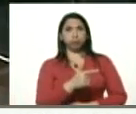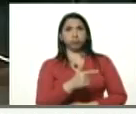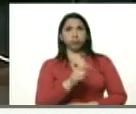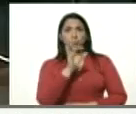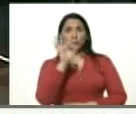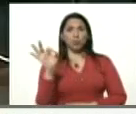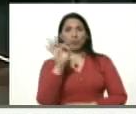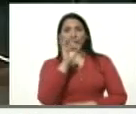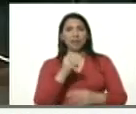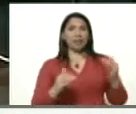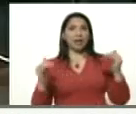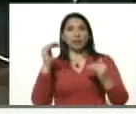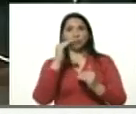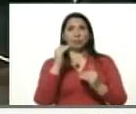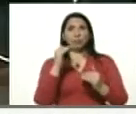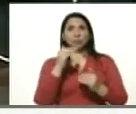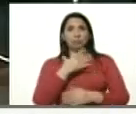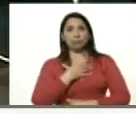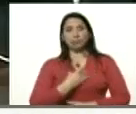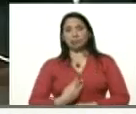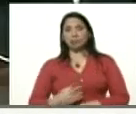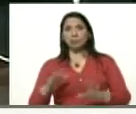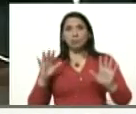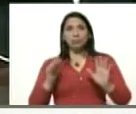Porcentaje alto. Lamentablemente,